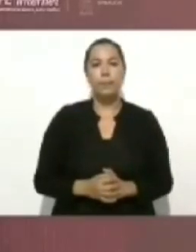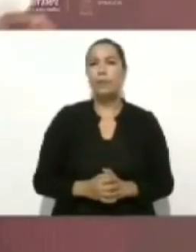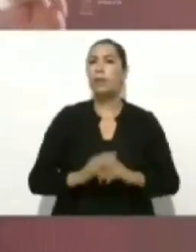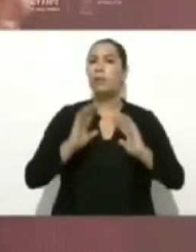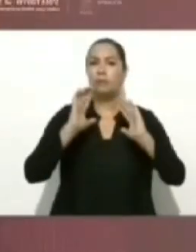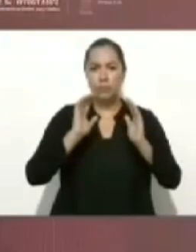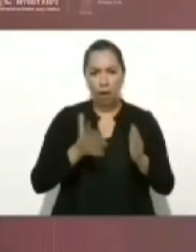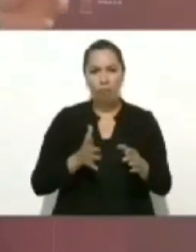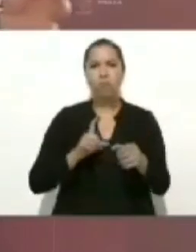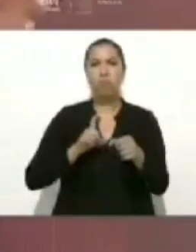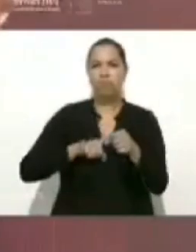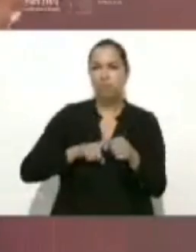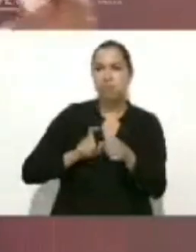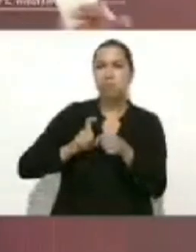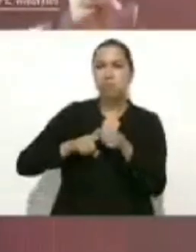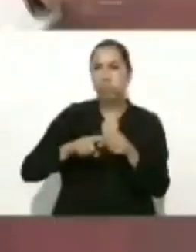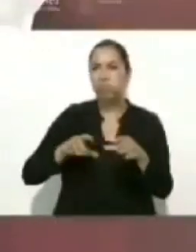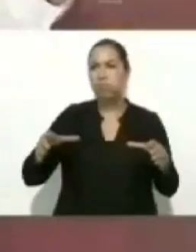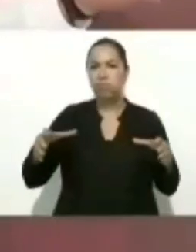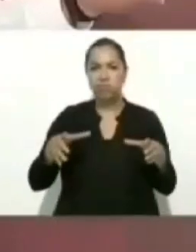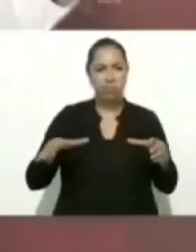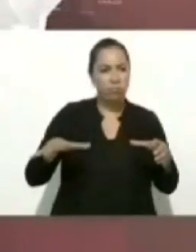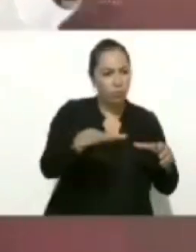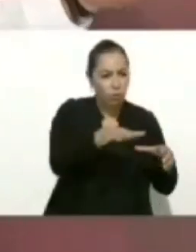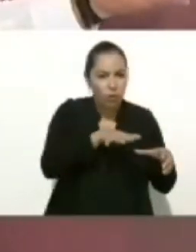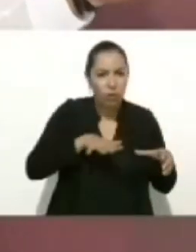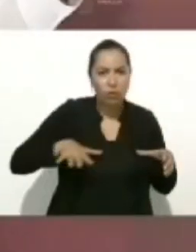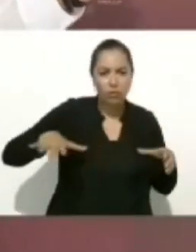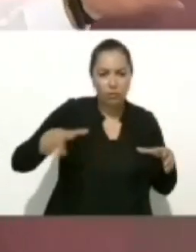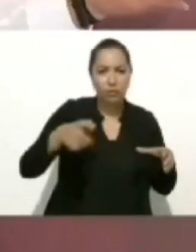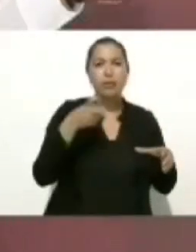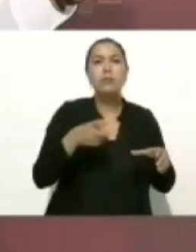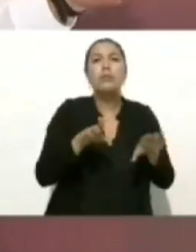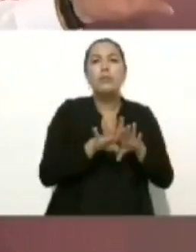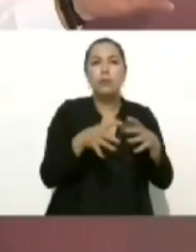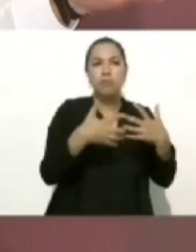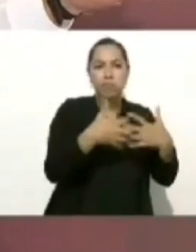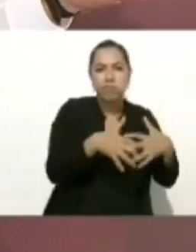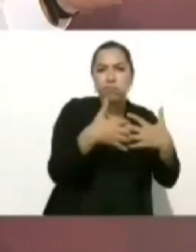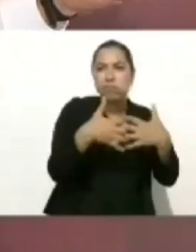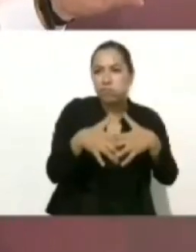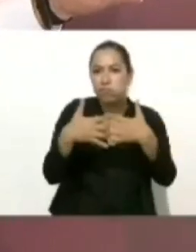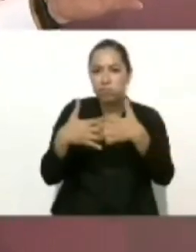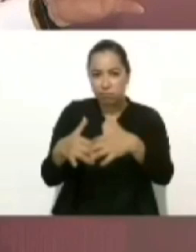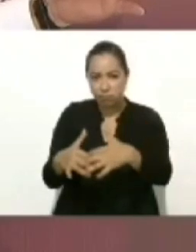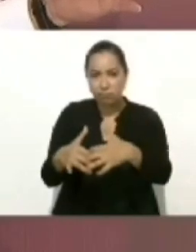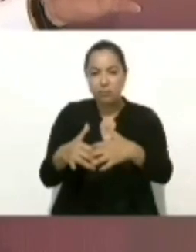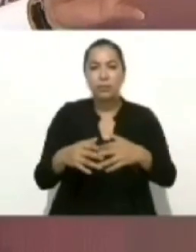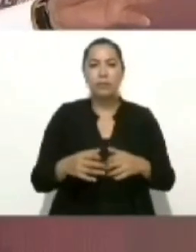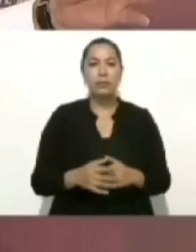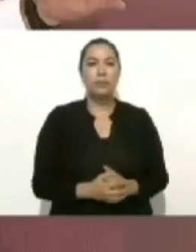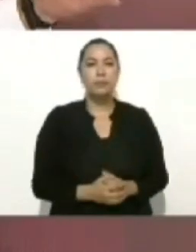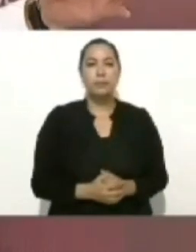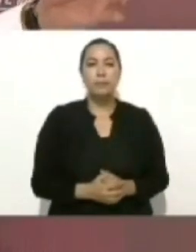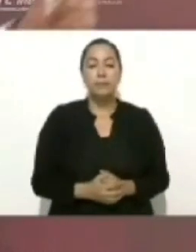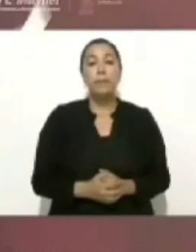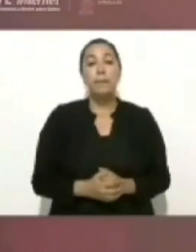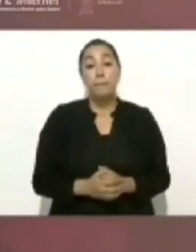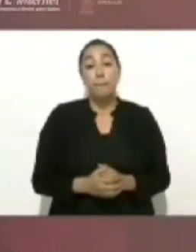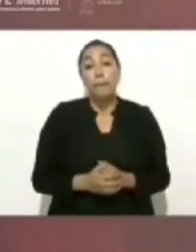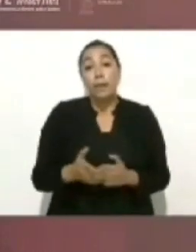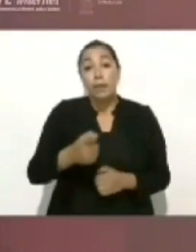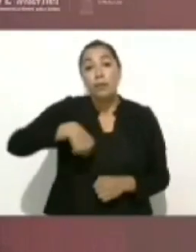Ya estamos integrando toda esa planta que nos